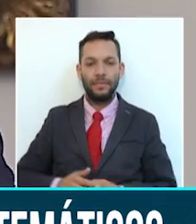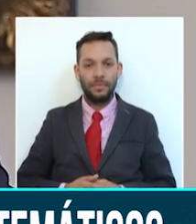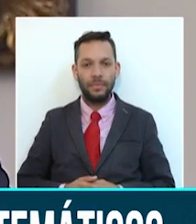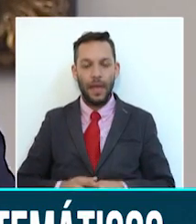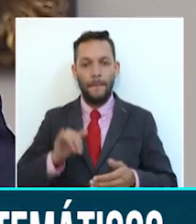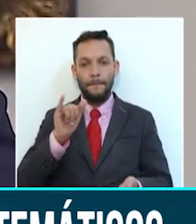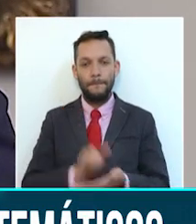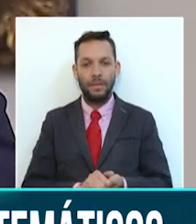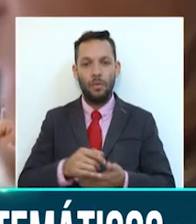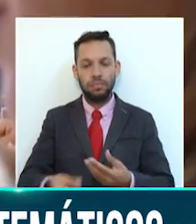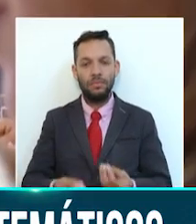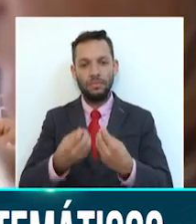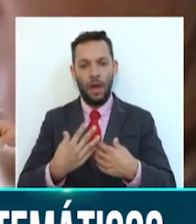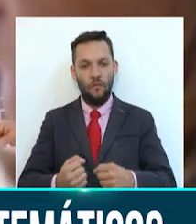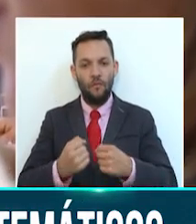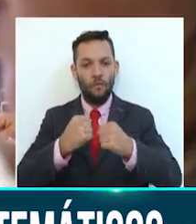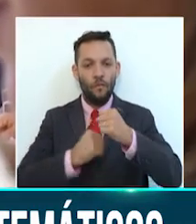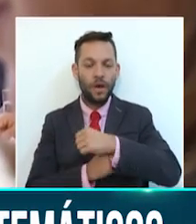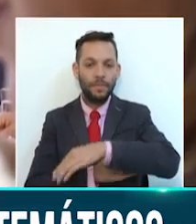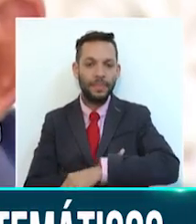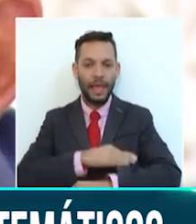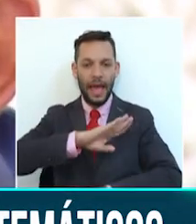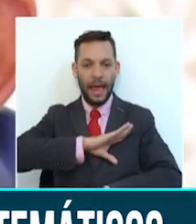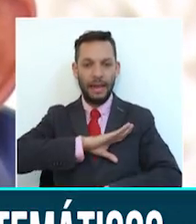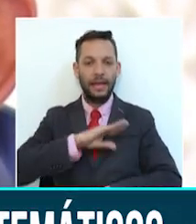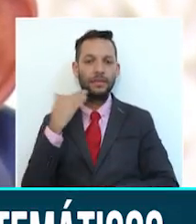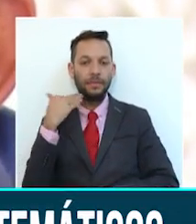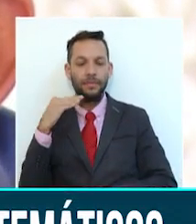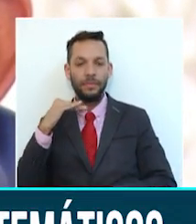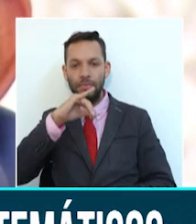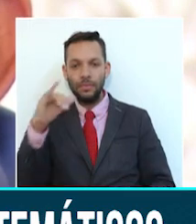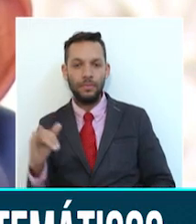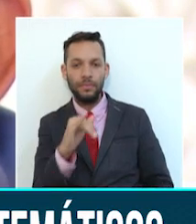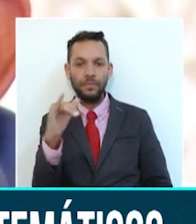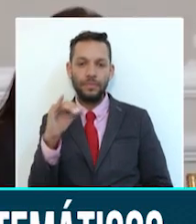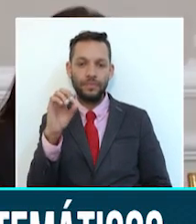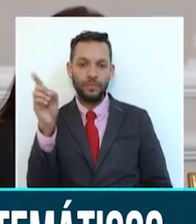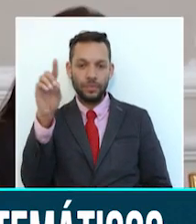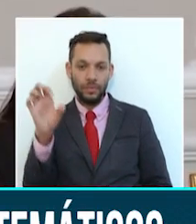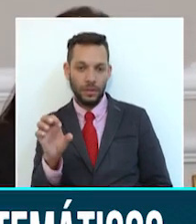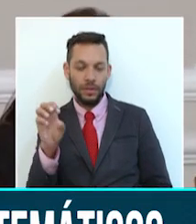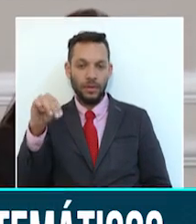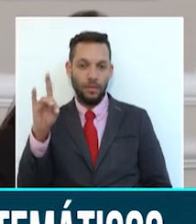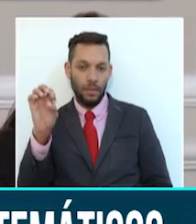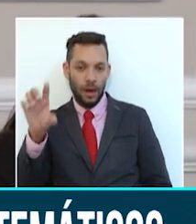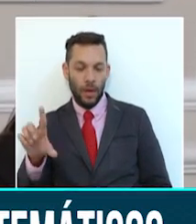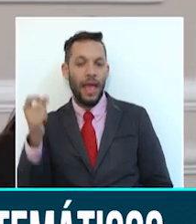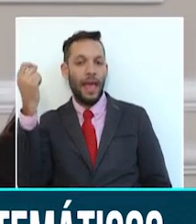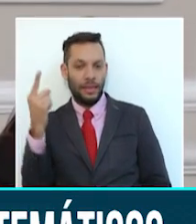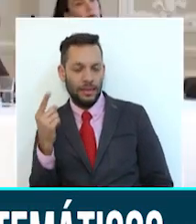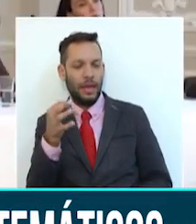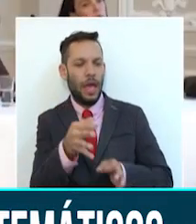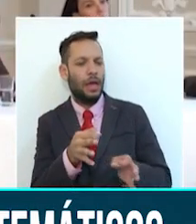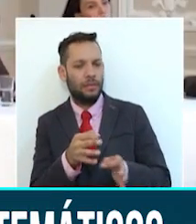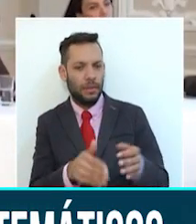Y que esa actuación nos nutra a todos. El alcalde electo de Armenia, José Manuel Ríos, indicó a Telecafé Noticias su interpretación del